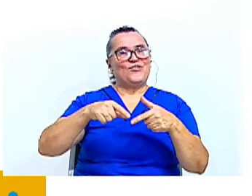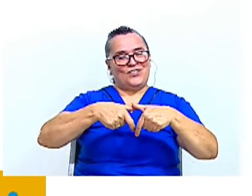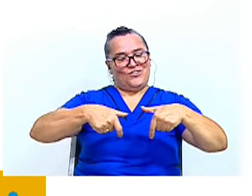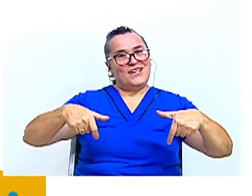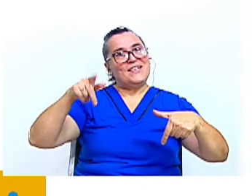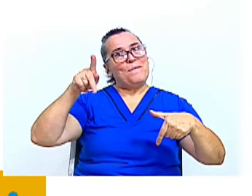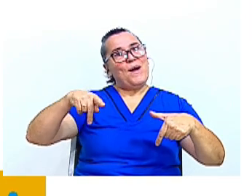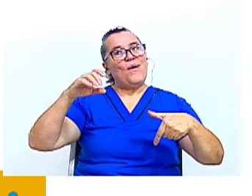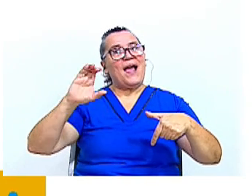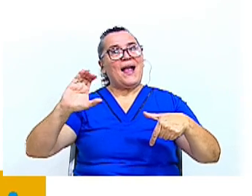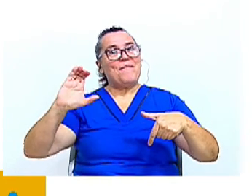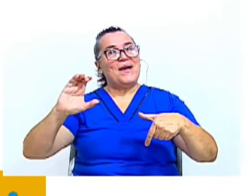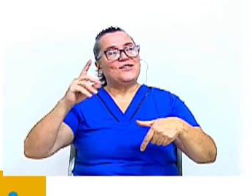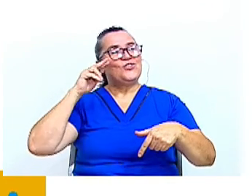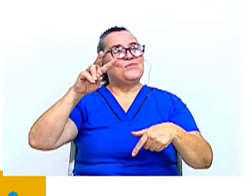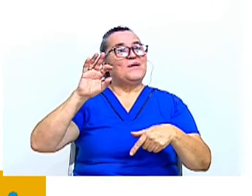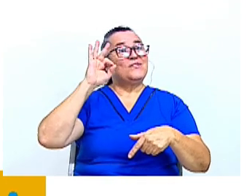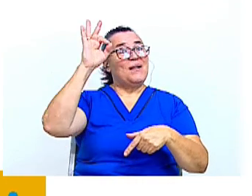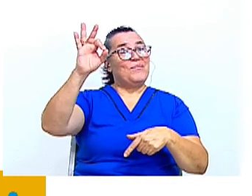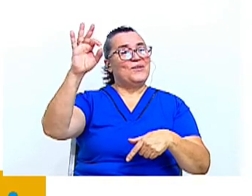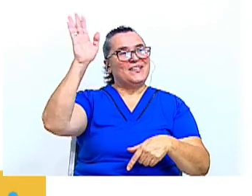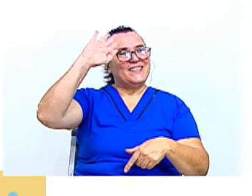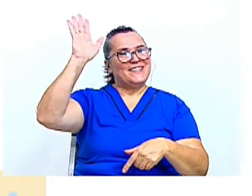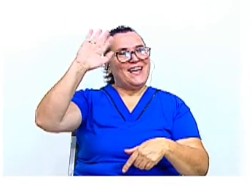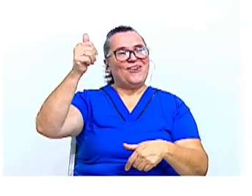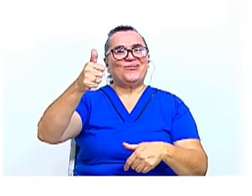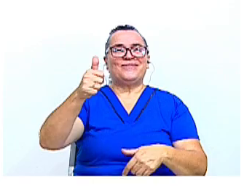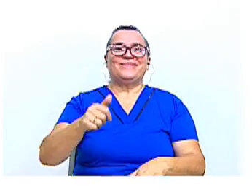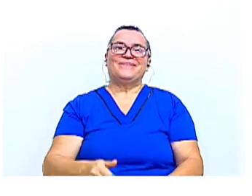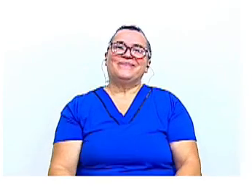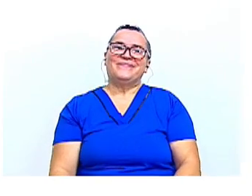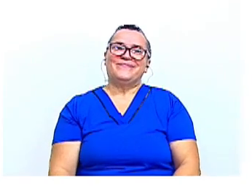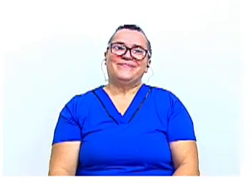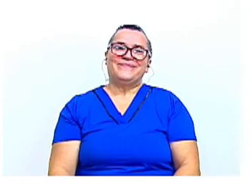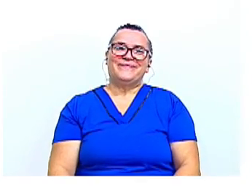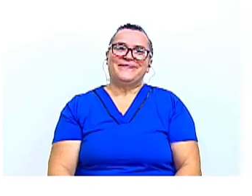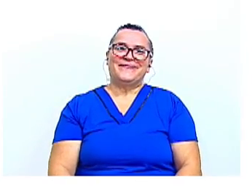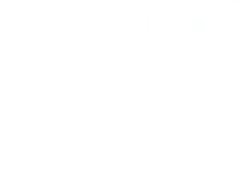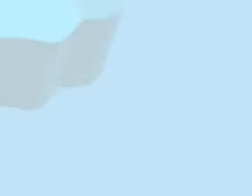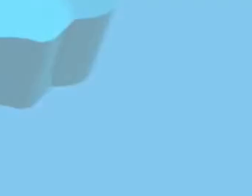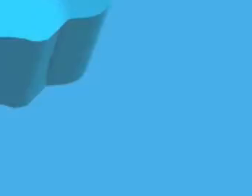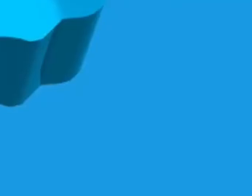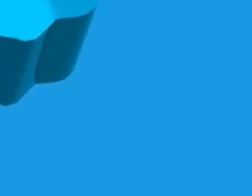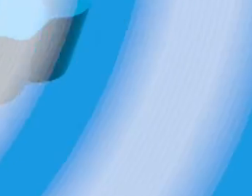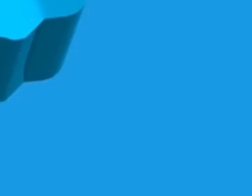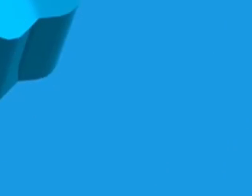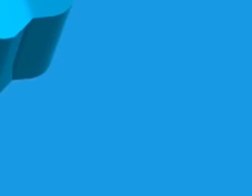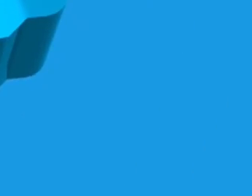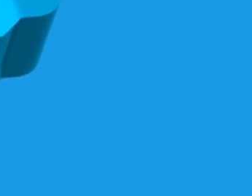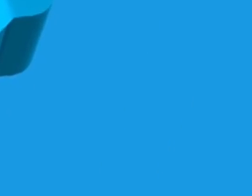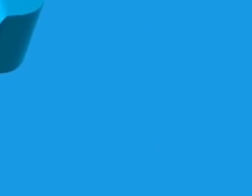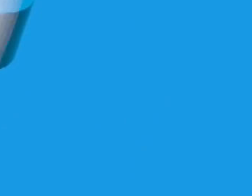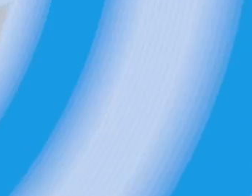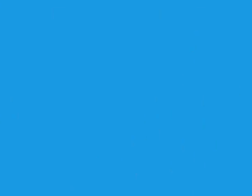docente Paula Camacho. Nos vemos en la próxima. Hasta luego.